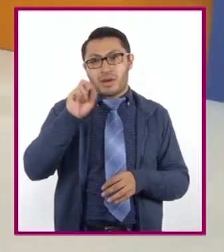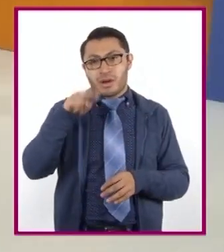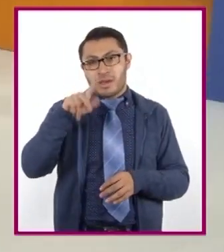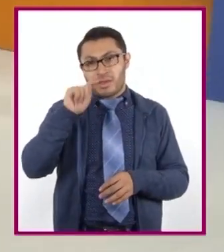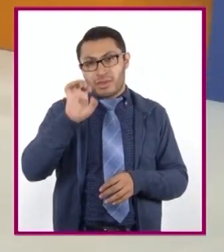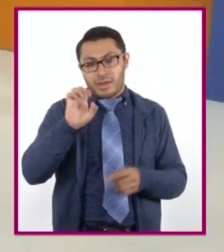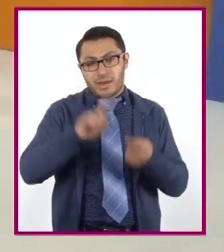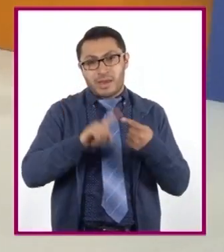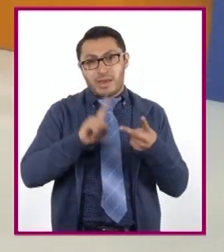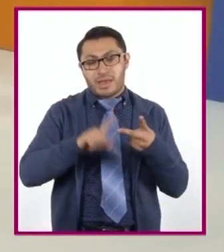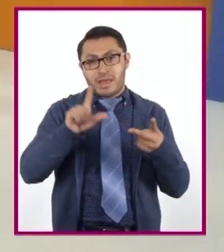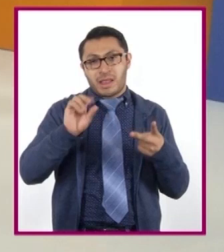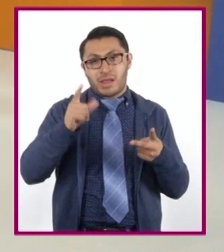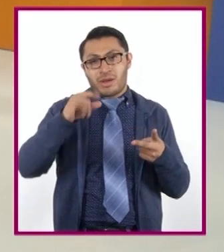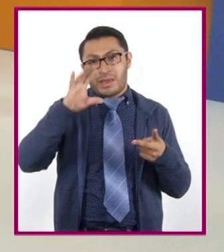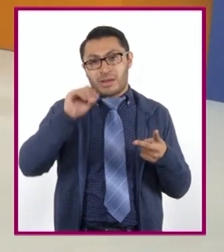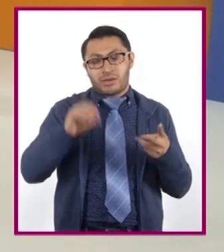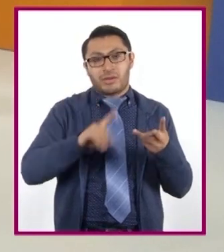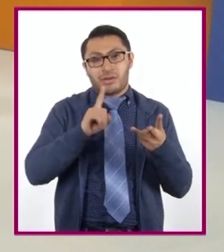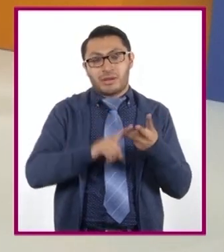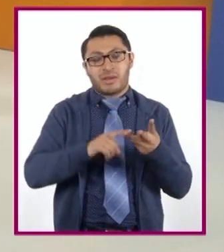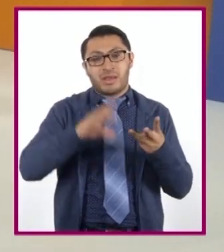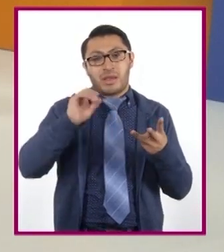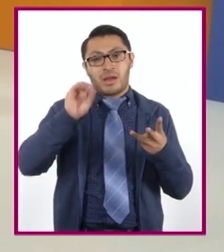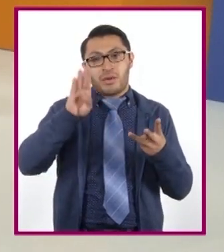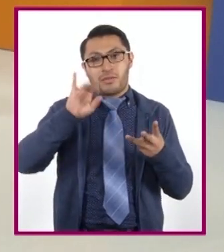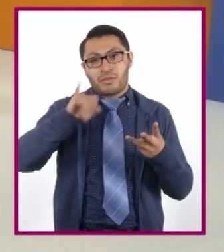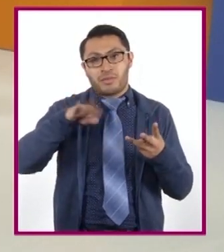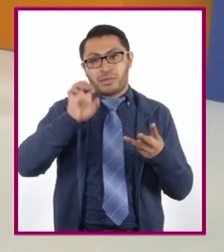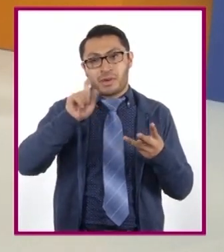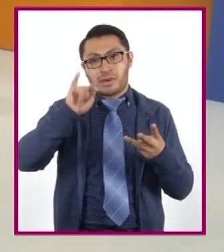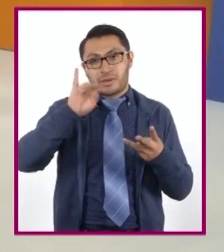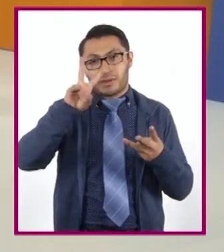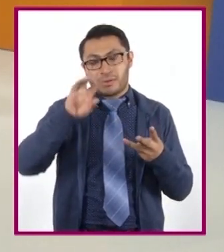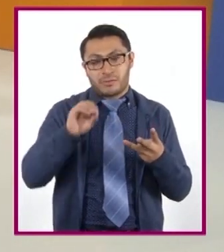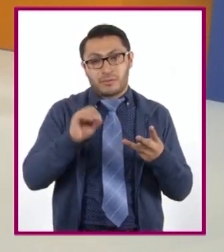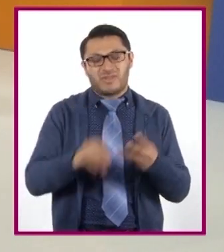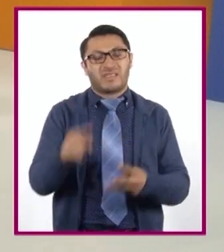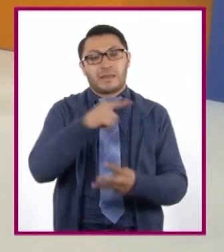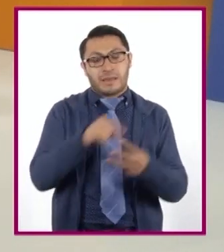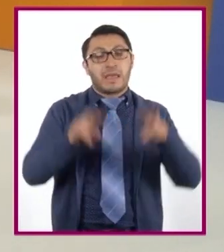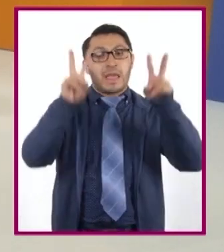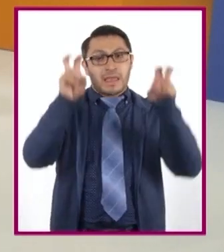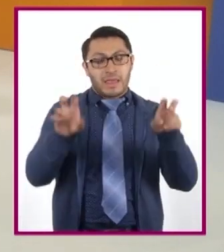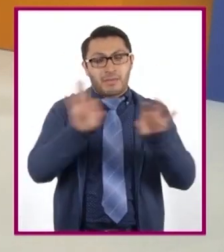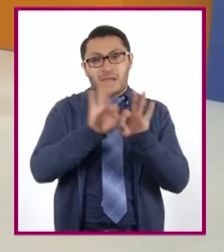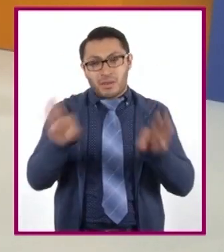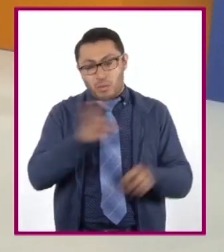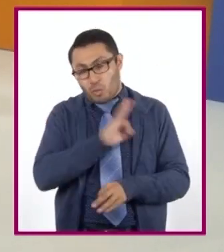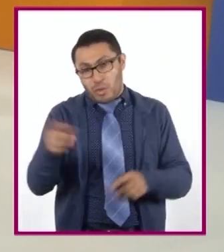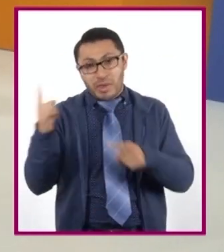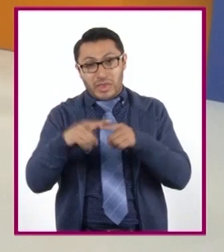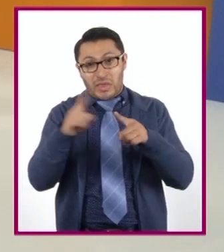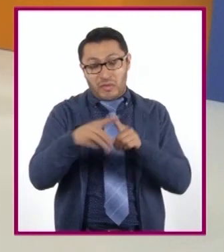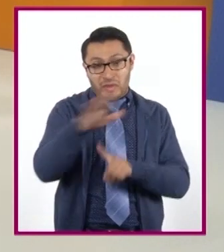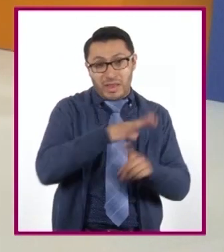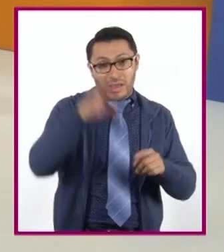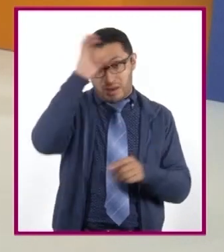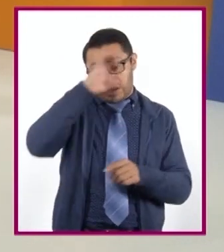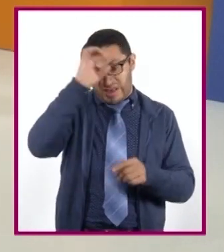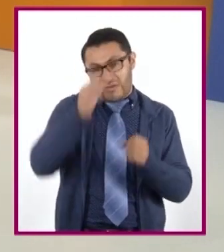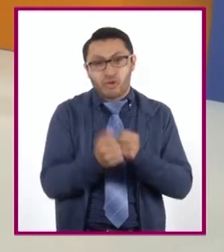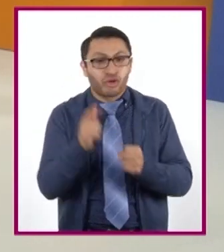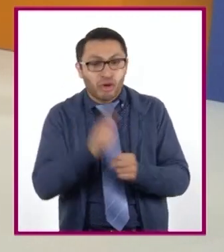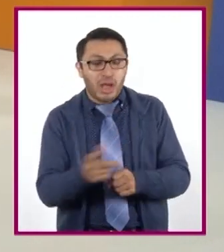objetivo. Los temas que se traten pueden ser de ámbitos muy diversos, desde el científico, el social, el